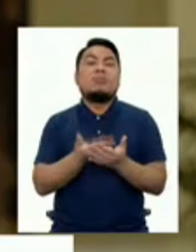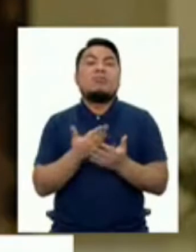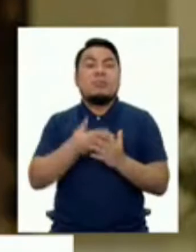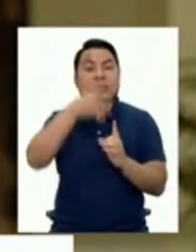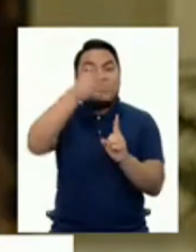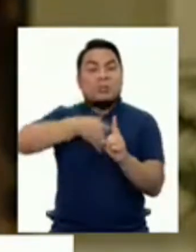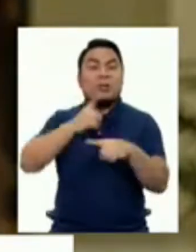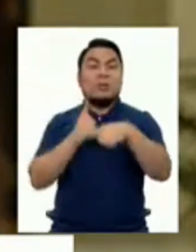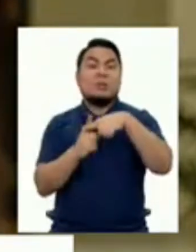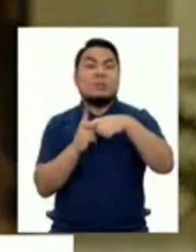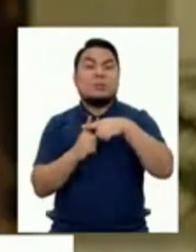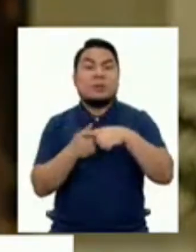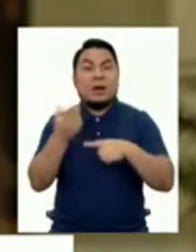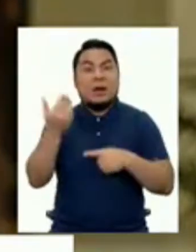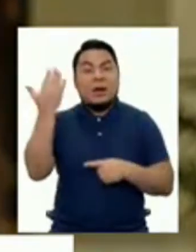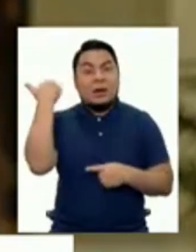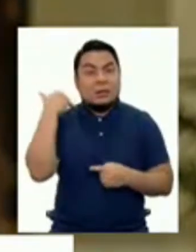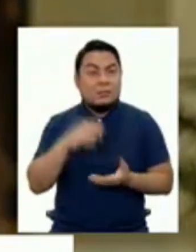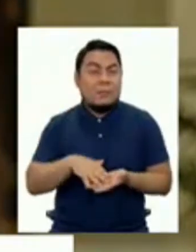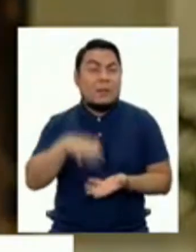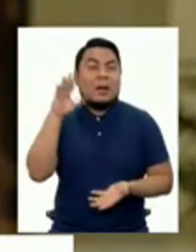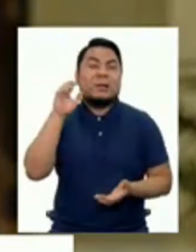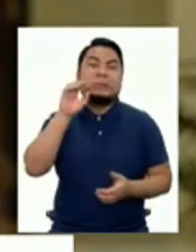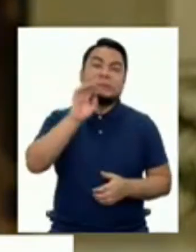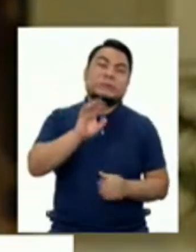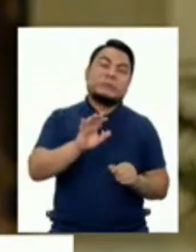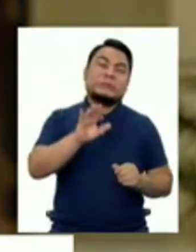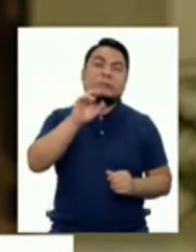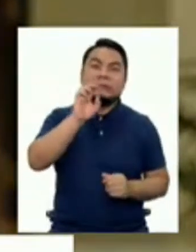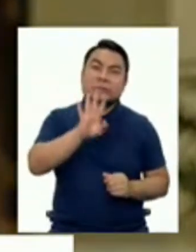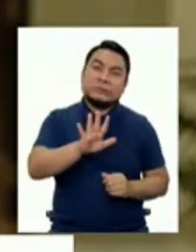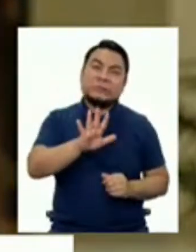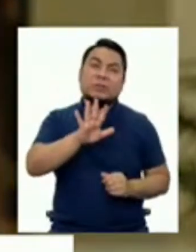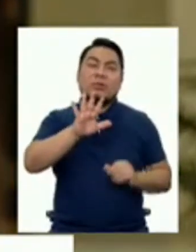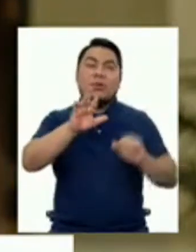daban positivo era bajo, 5, 8,